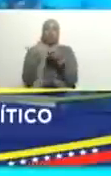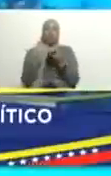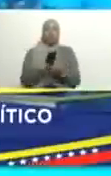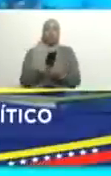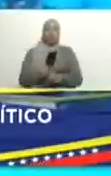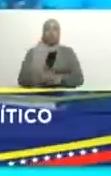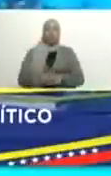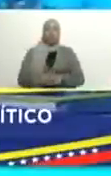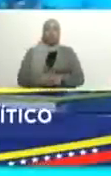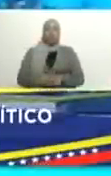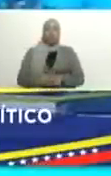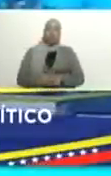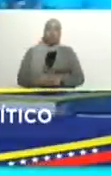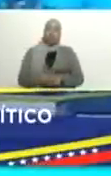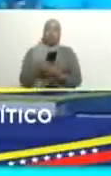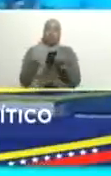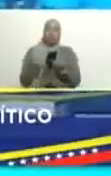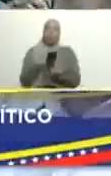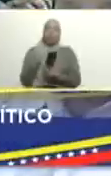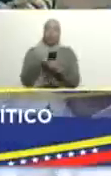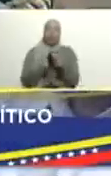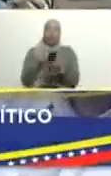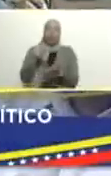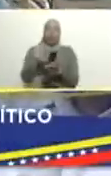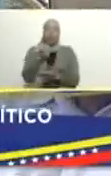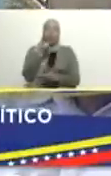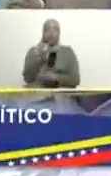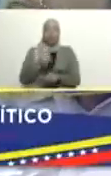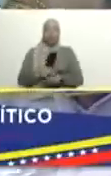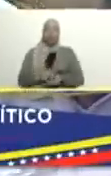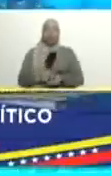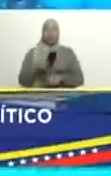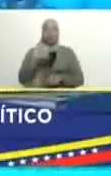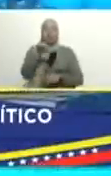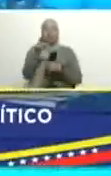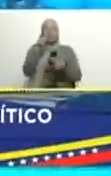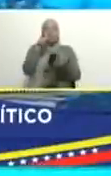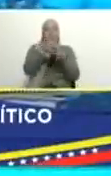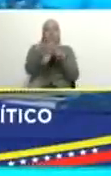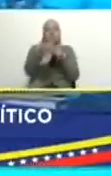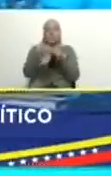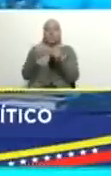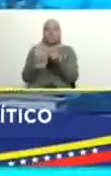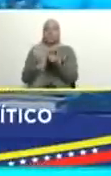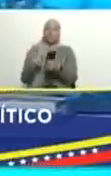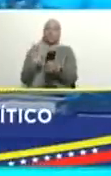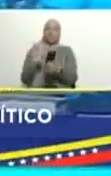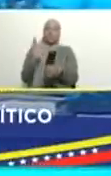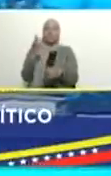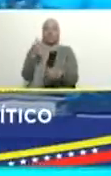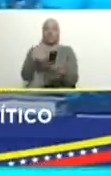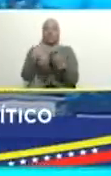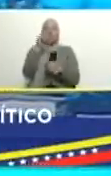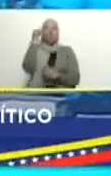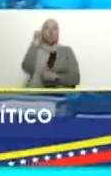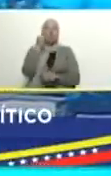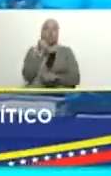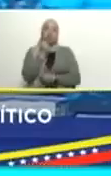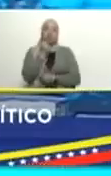Guasdualito, de Apure, del municipio Antonio José de Sucre,